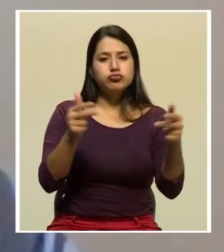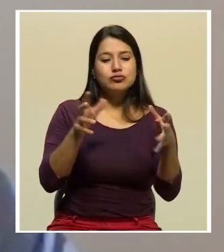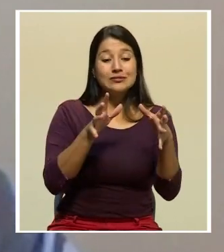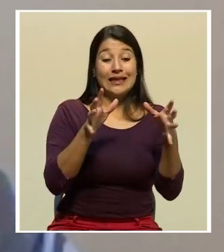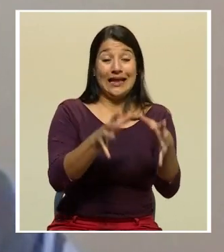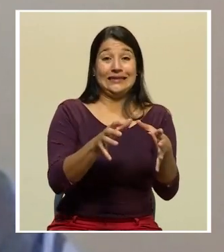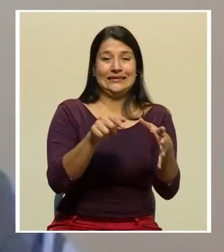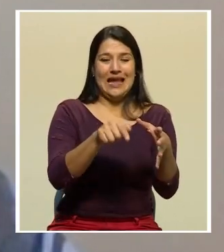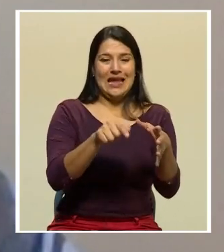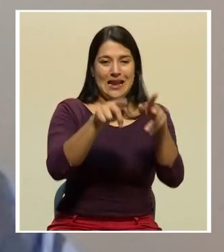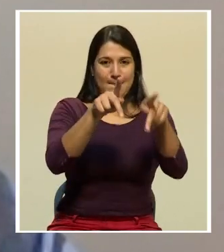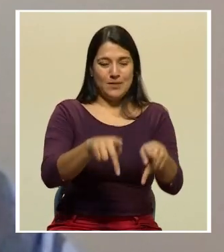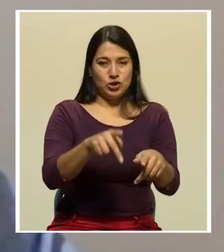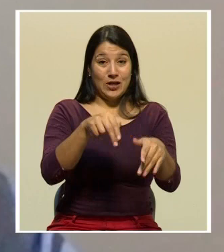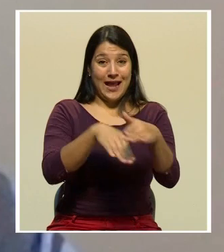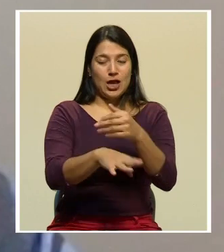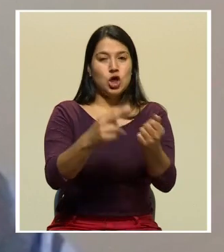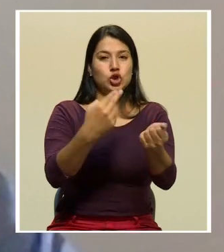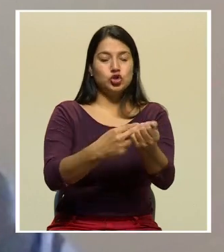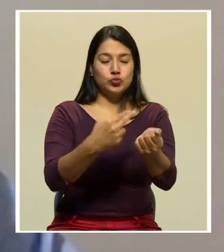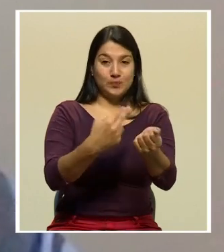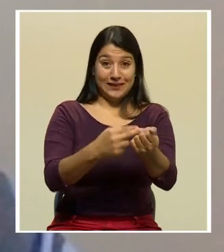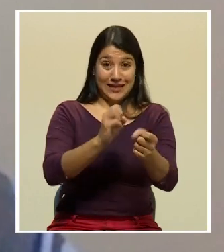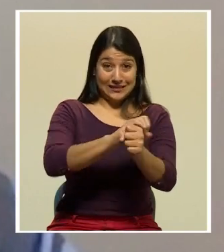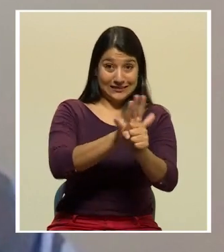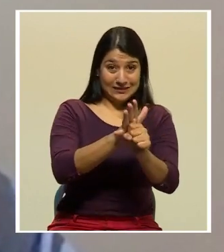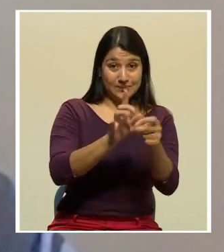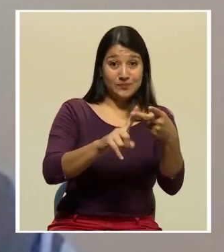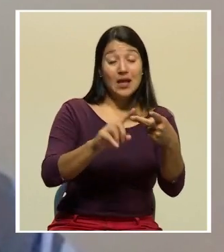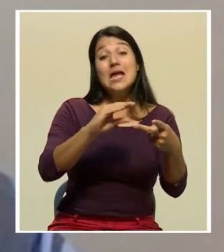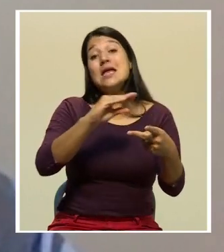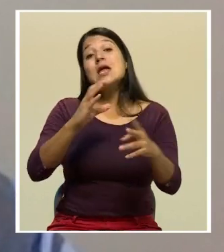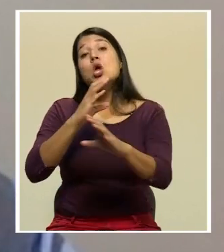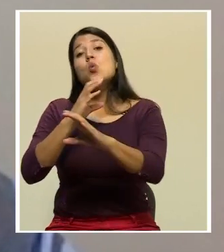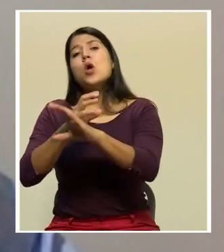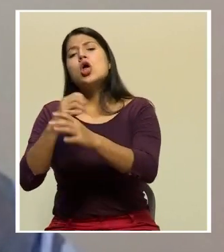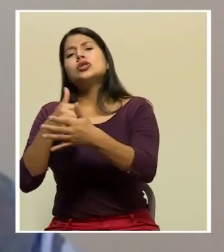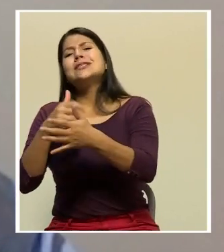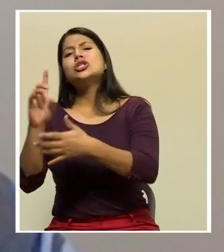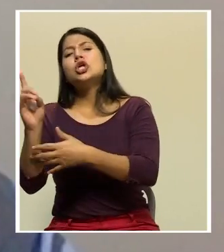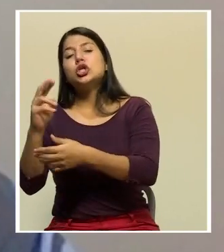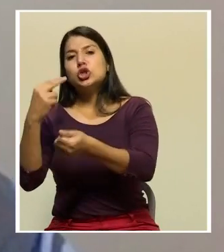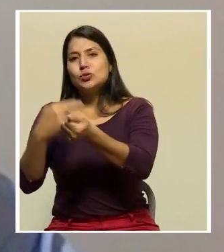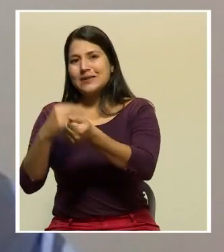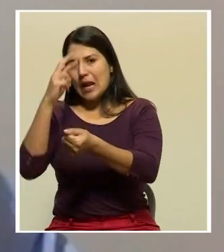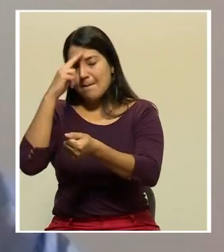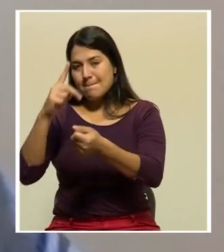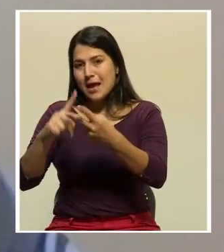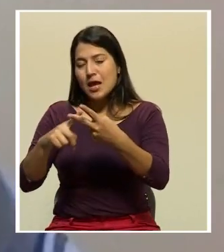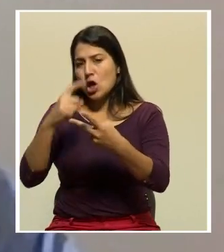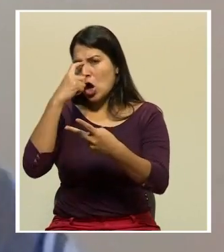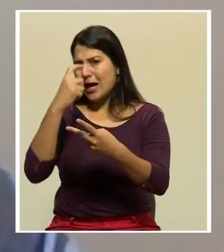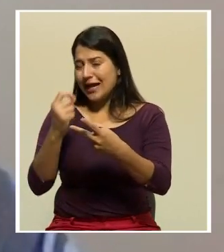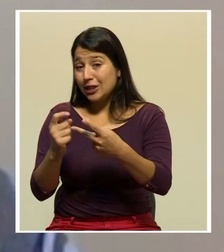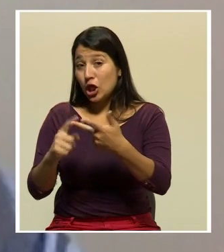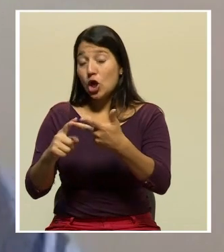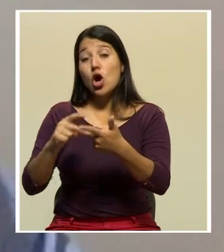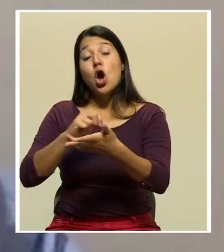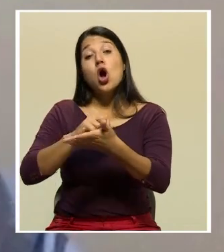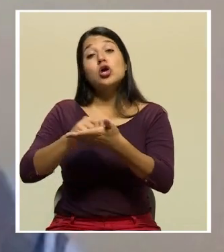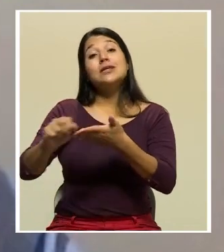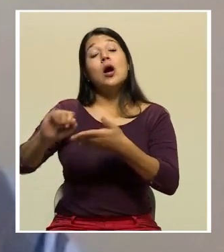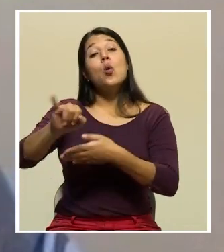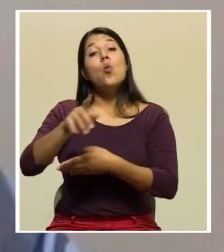de alta respuesta con cuidados intensivos, como son el Hospital México, el Hospital San Juan de Dios y el Hospital Calderón Guardia, y todos esos hospitales